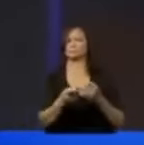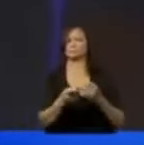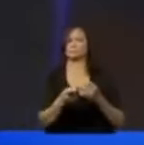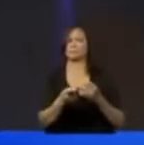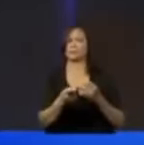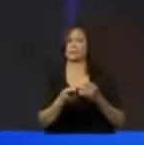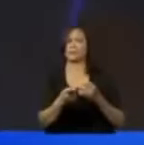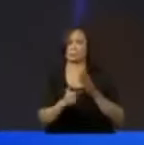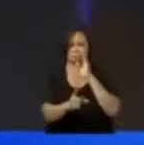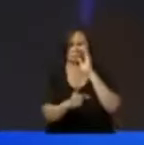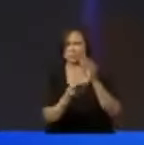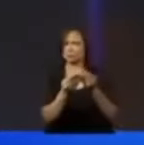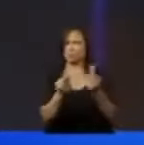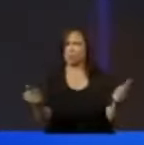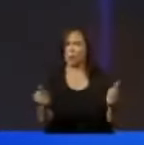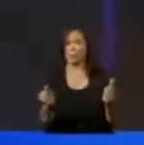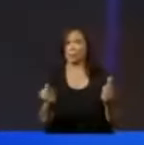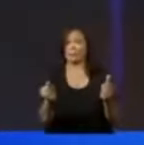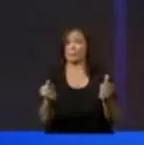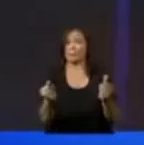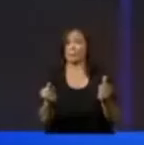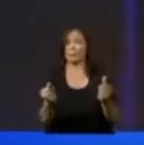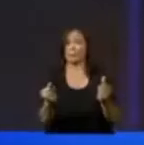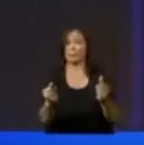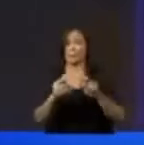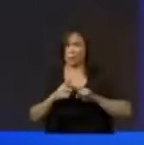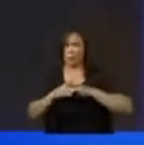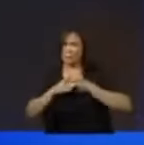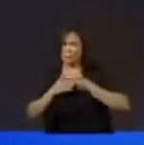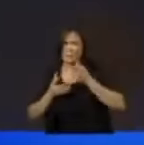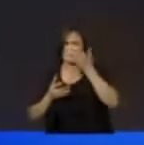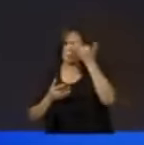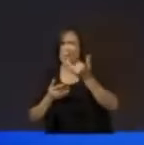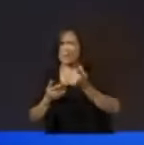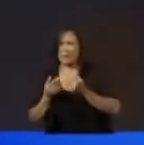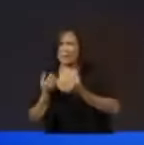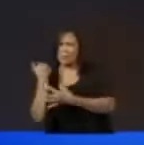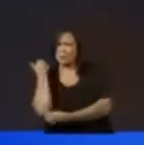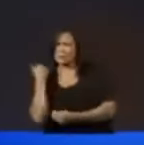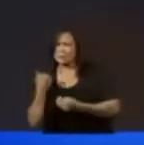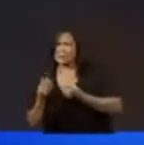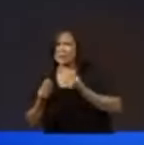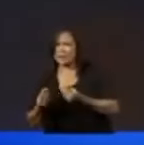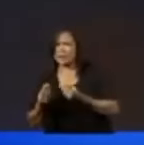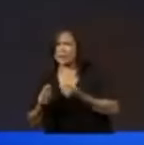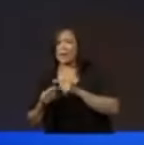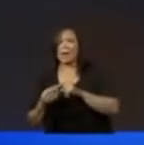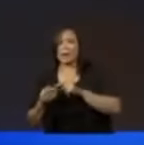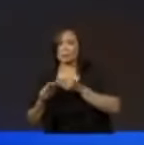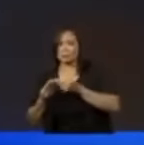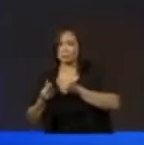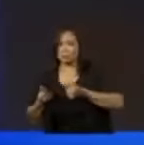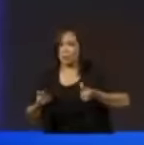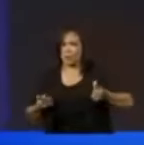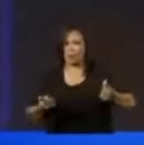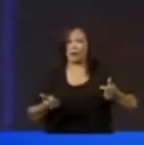darle combate directo de manera estructural a lo que la origina. Por eso en nuestro programa de